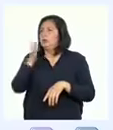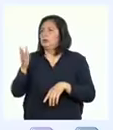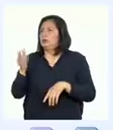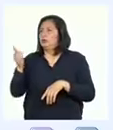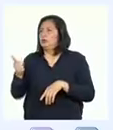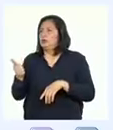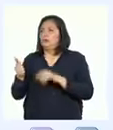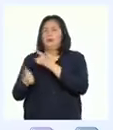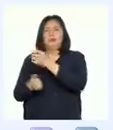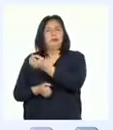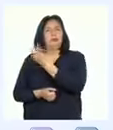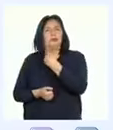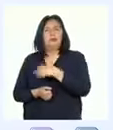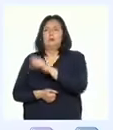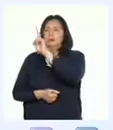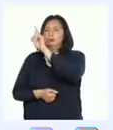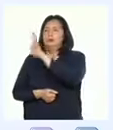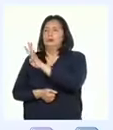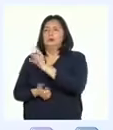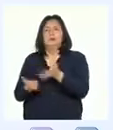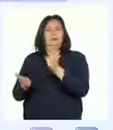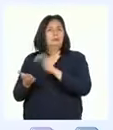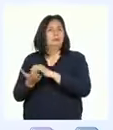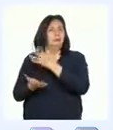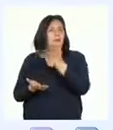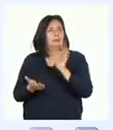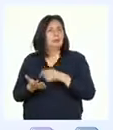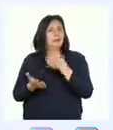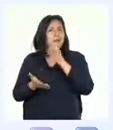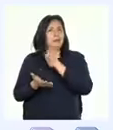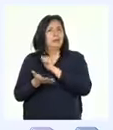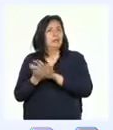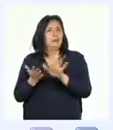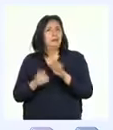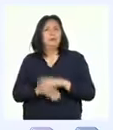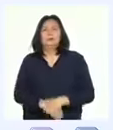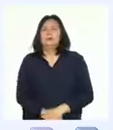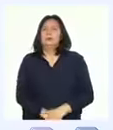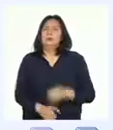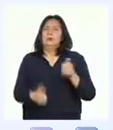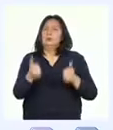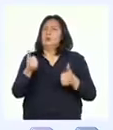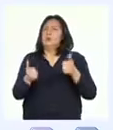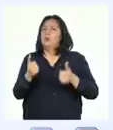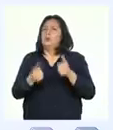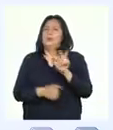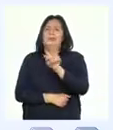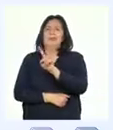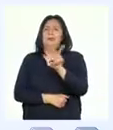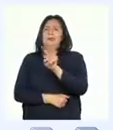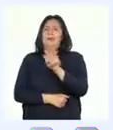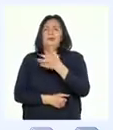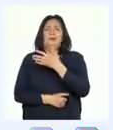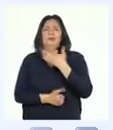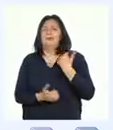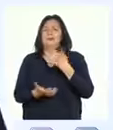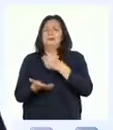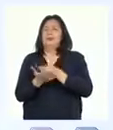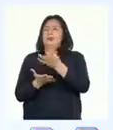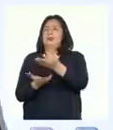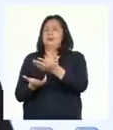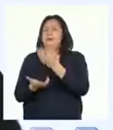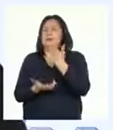otro te ofrecen 1/4 más gratis también. ¿Cuál de los dos te conviene